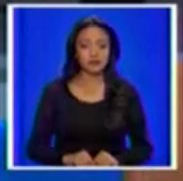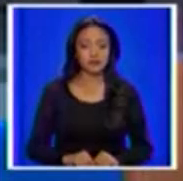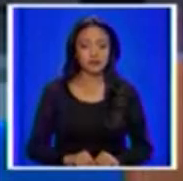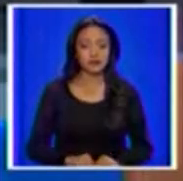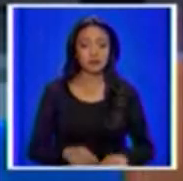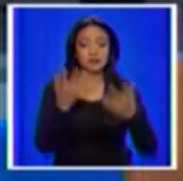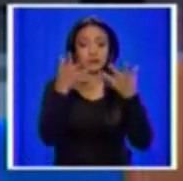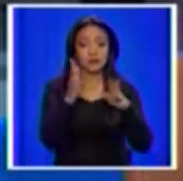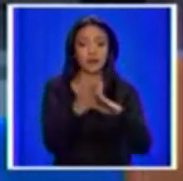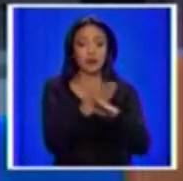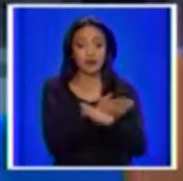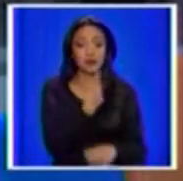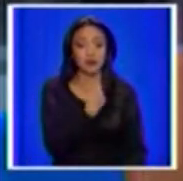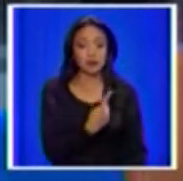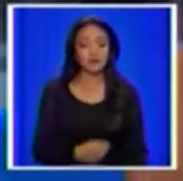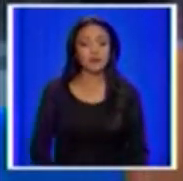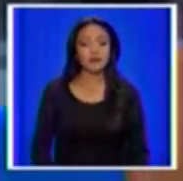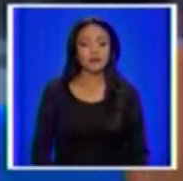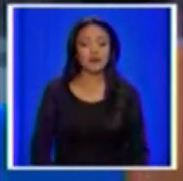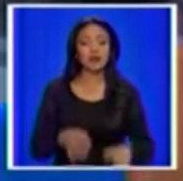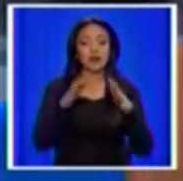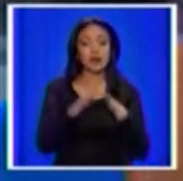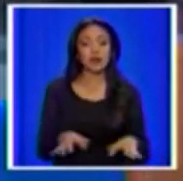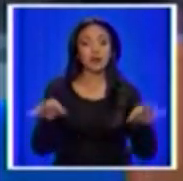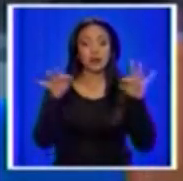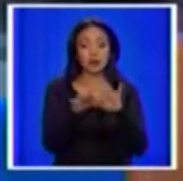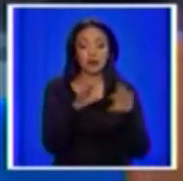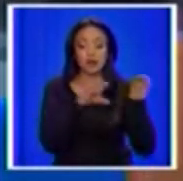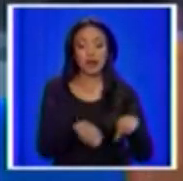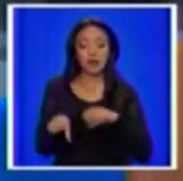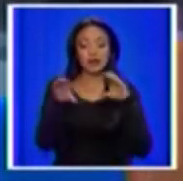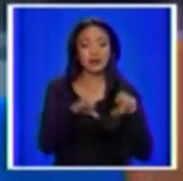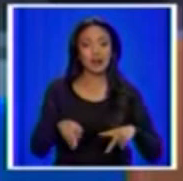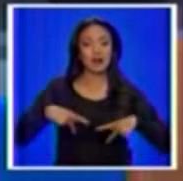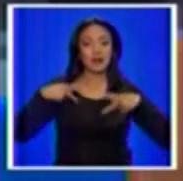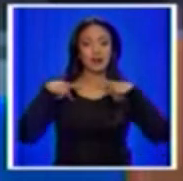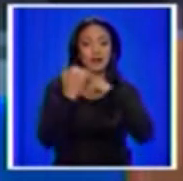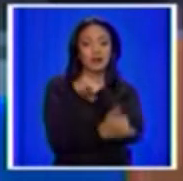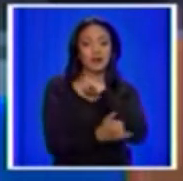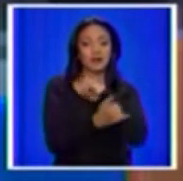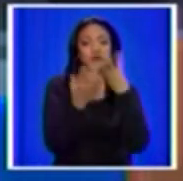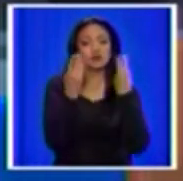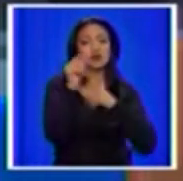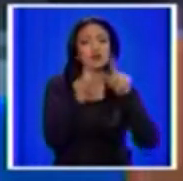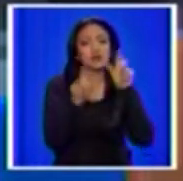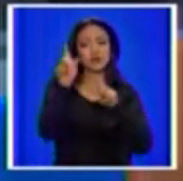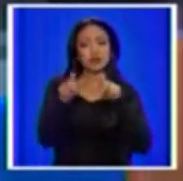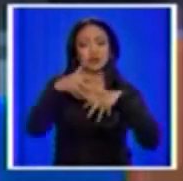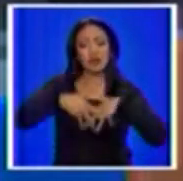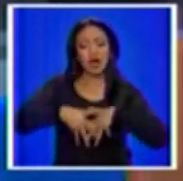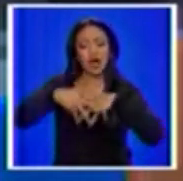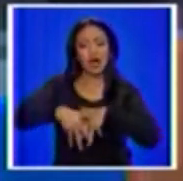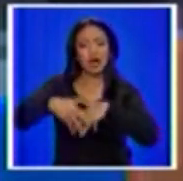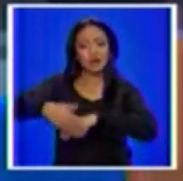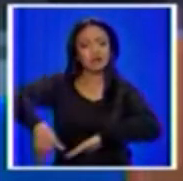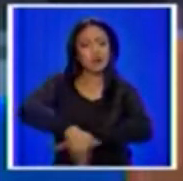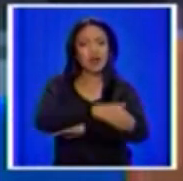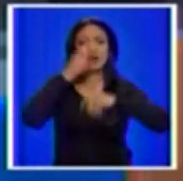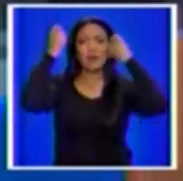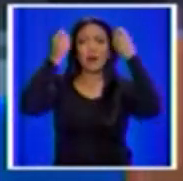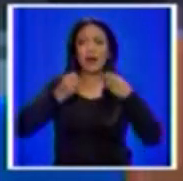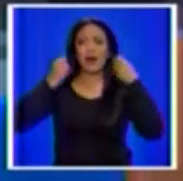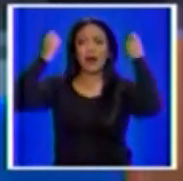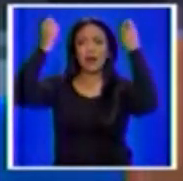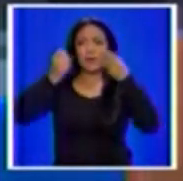Como ya les comentábamos, una jornada histórica se vivió en el país. Miles de personas salieron a las calles a expresar su rechazo a la violencia de